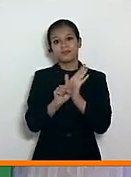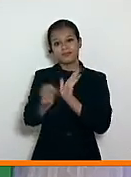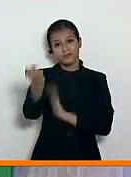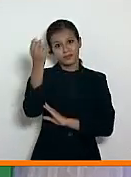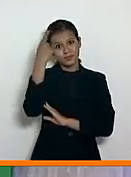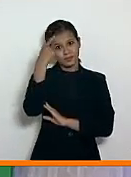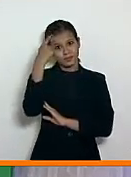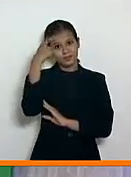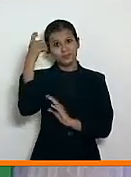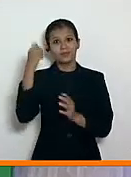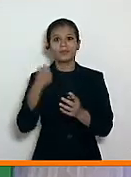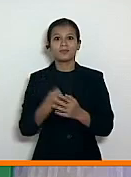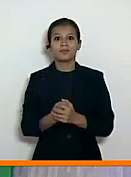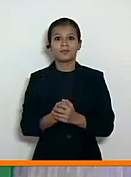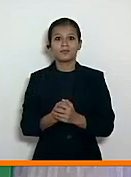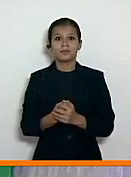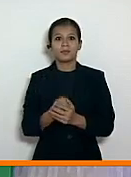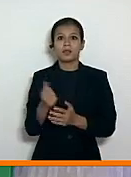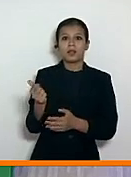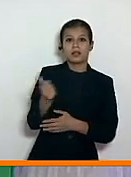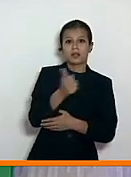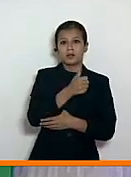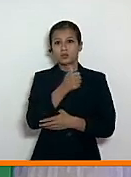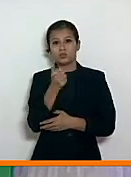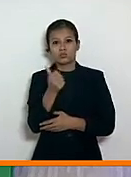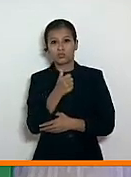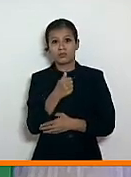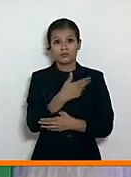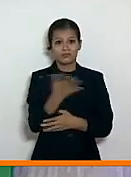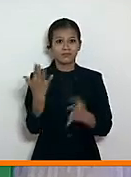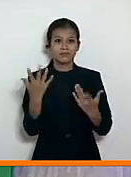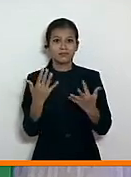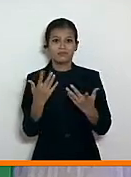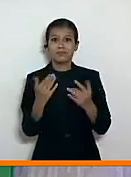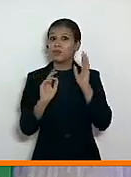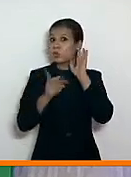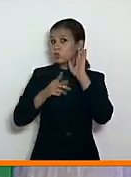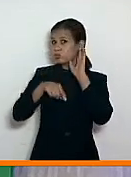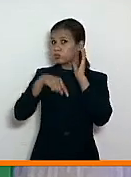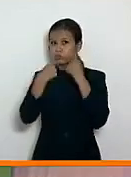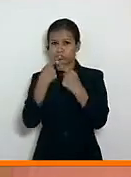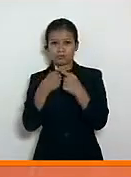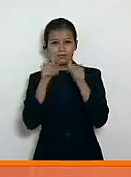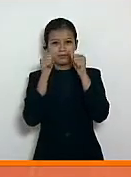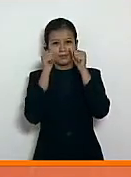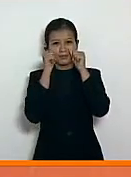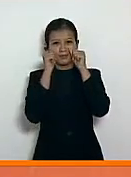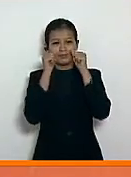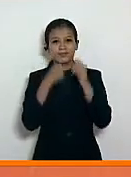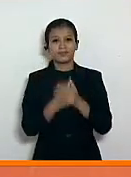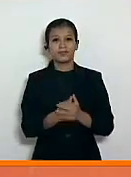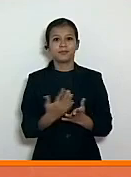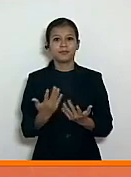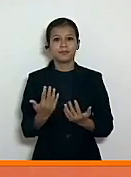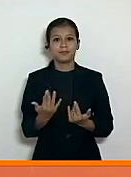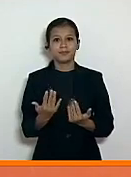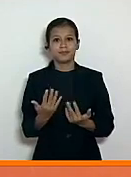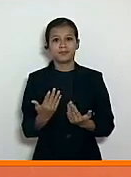con su símbolo de sueños licor. Pero si estás esperando la esfera ganadora de Multi X, atentos. Porque esta